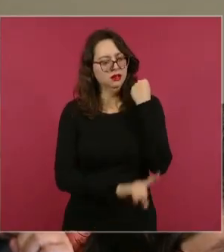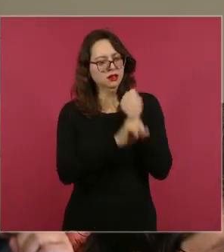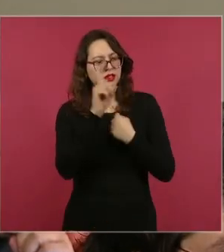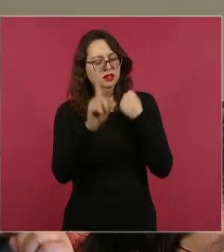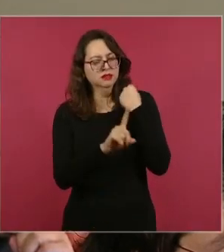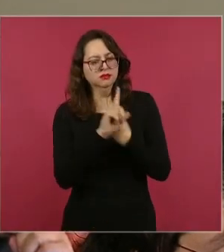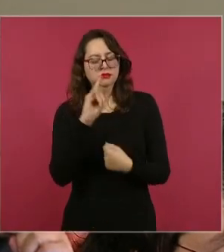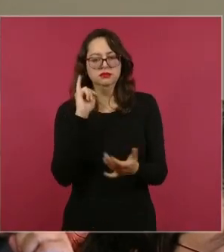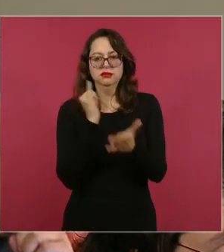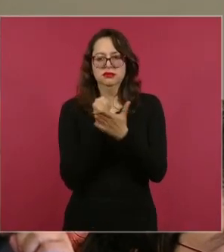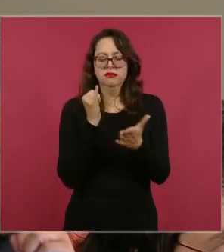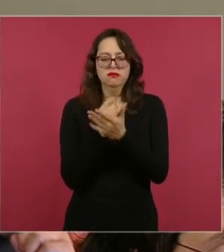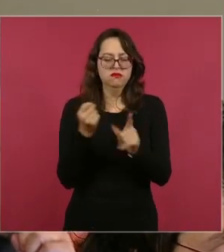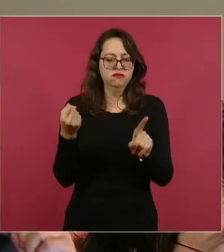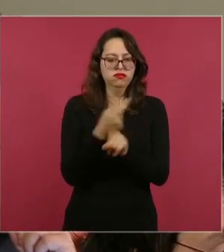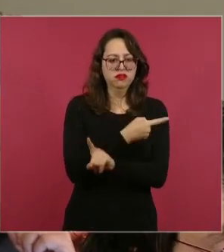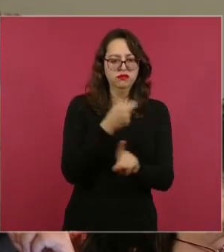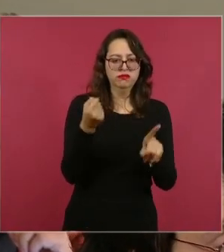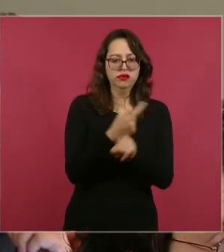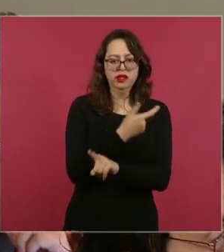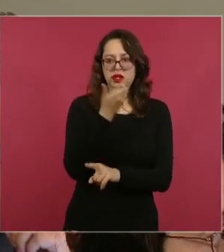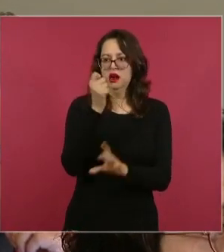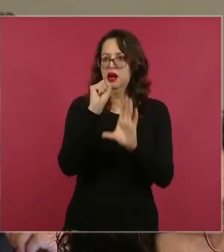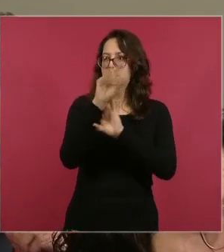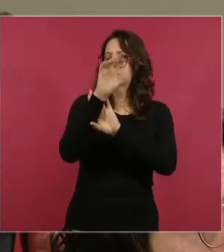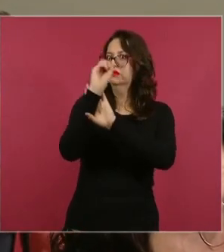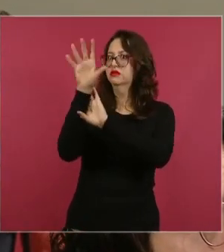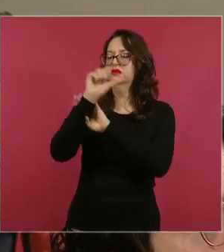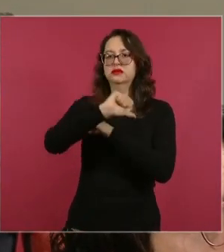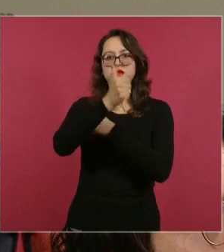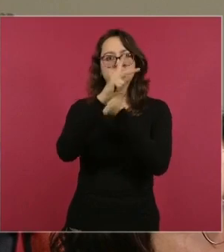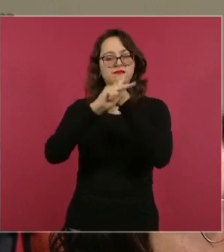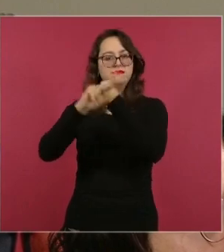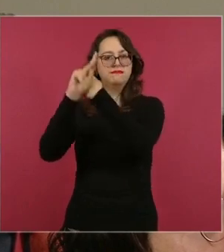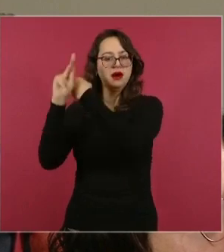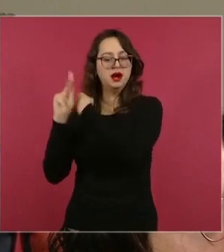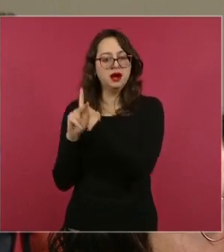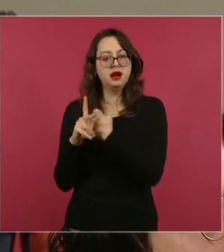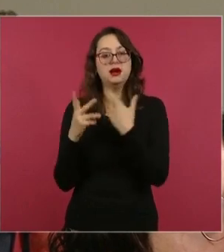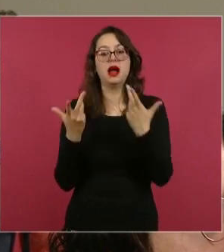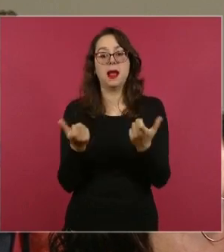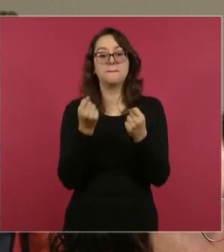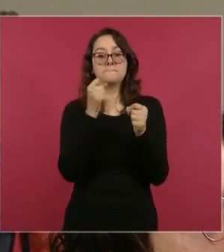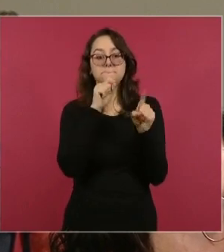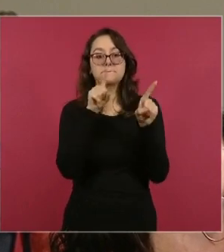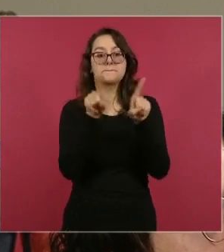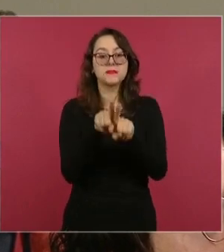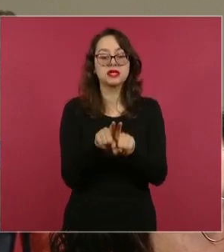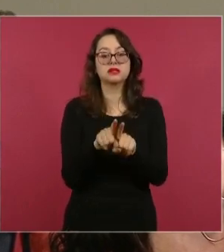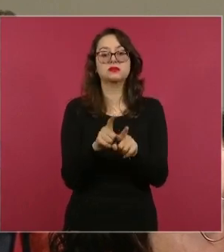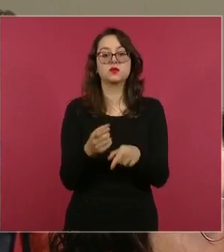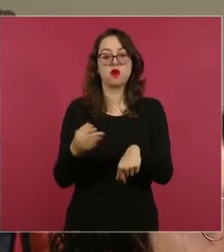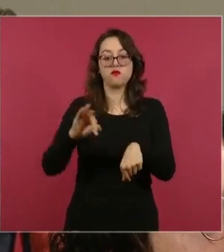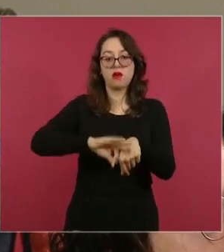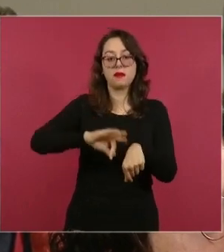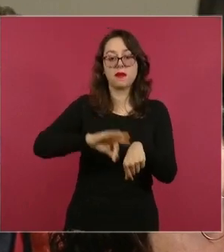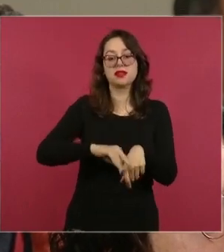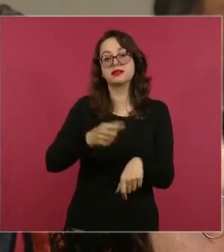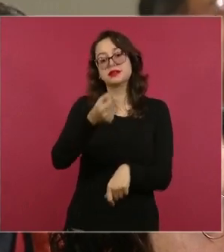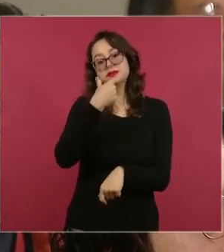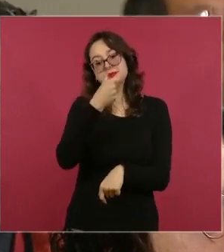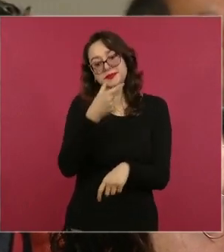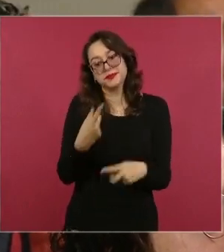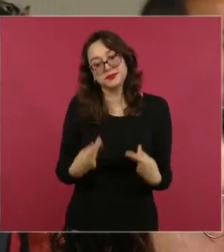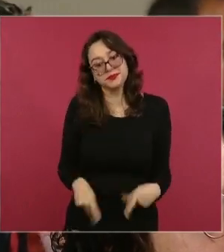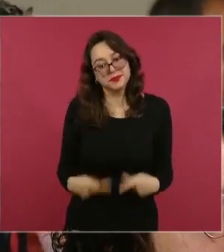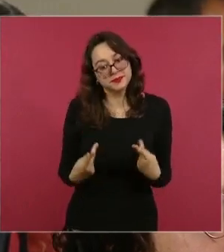paraísos Fiscales y el apoderamiento de eh Y este apoderamiento de farmacéuticas que tuvieron